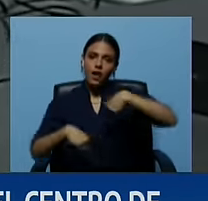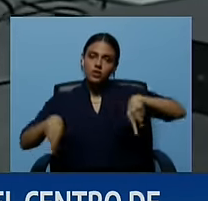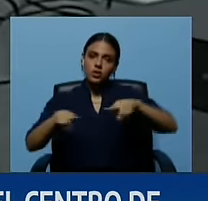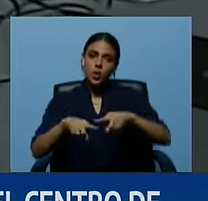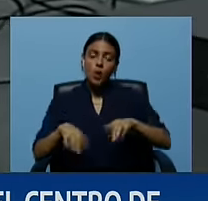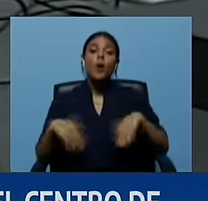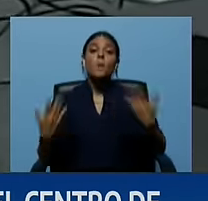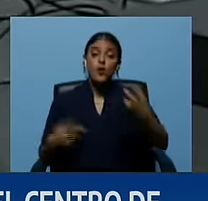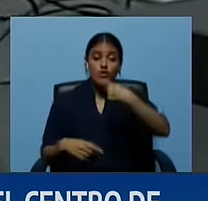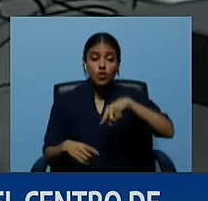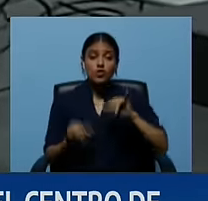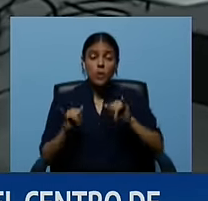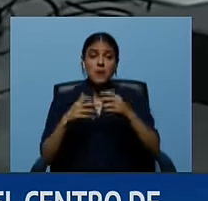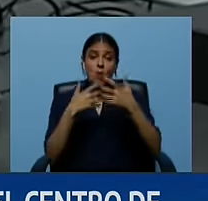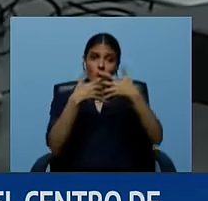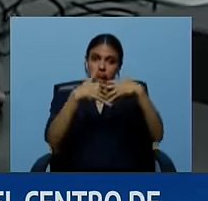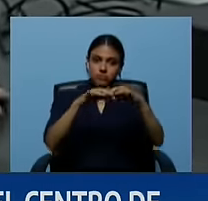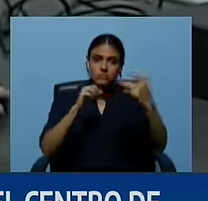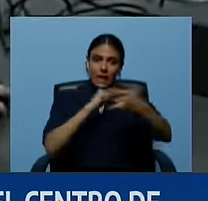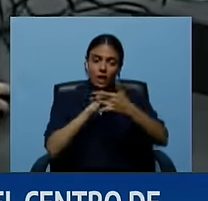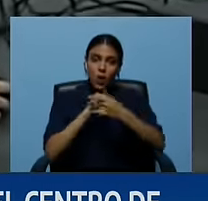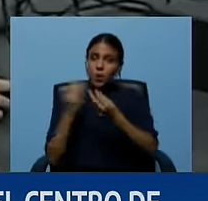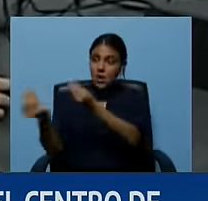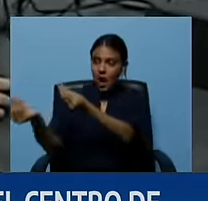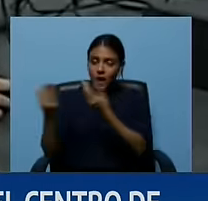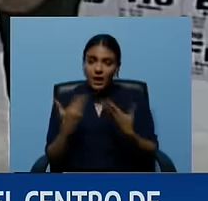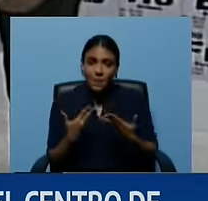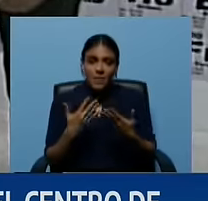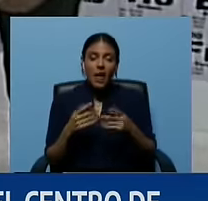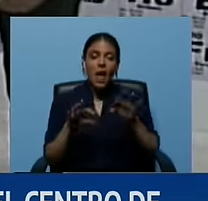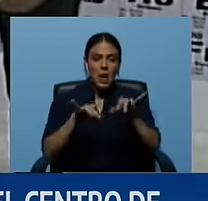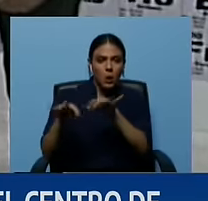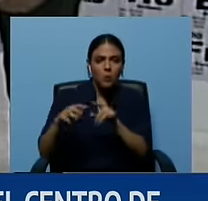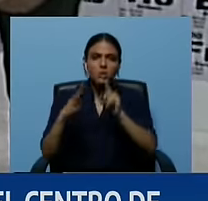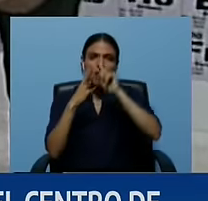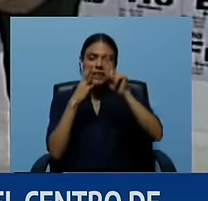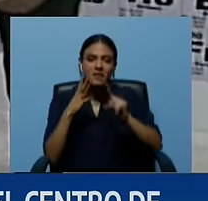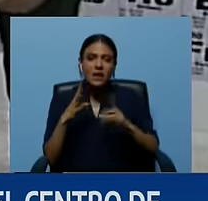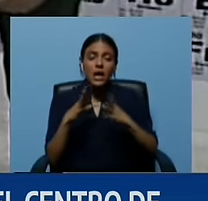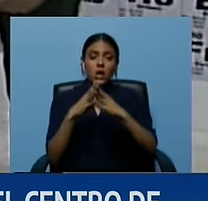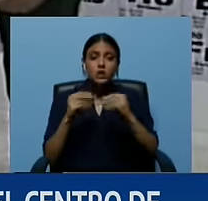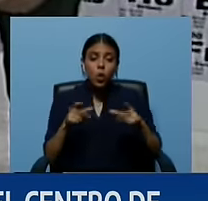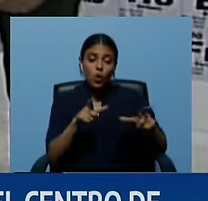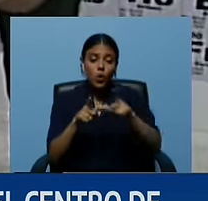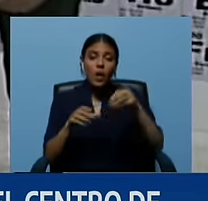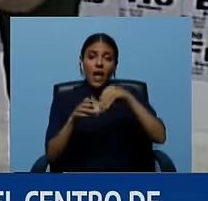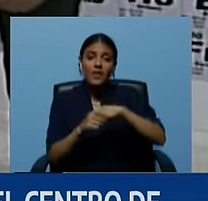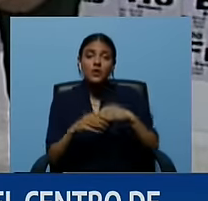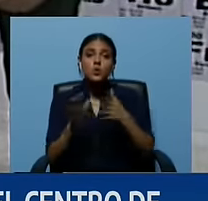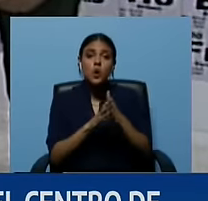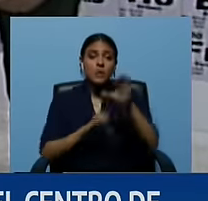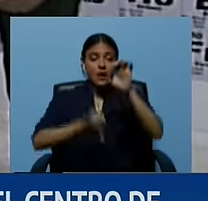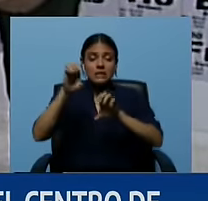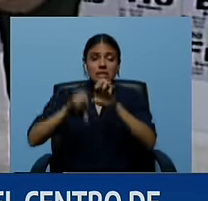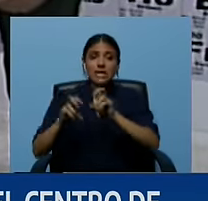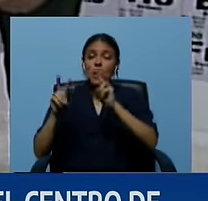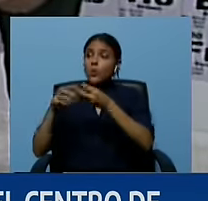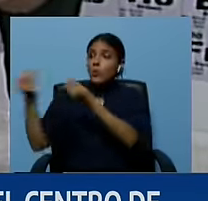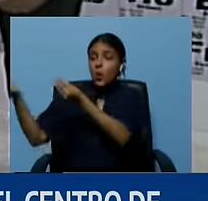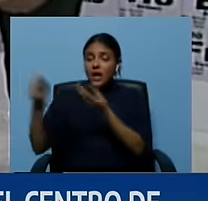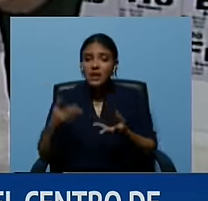con estos equipos, la investigación en la Facultad de Ciencias y en otras facultades, porque son equipos que